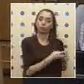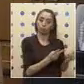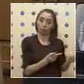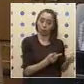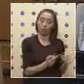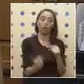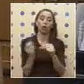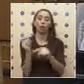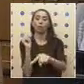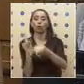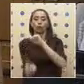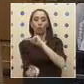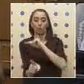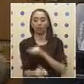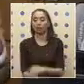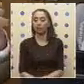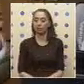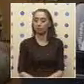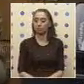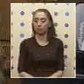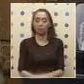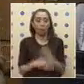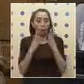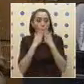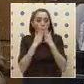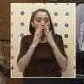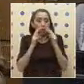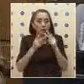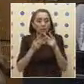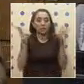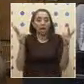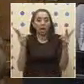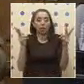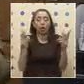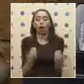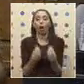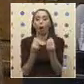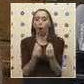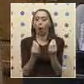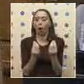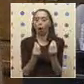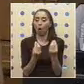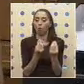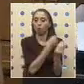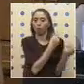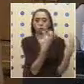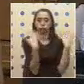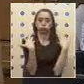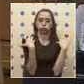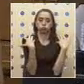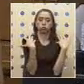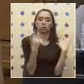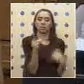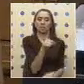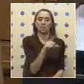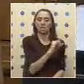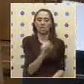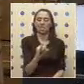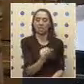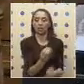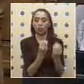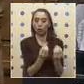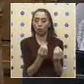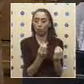combatir. Escándalo. ¿Cómo le vamos a dar esas atribuciones al servicio de impuestos internos